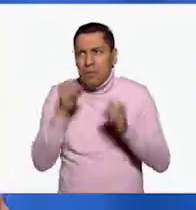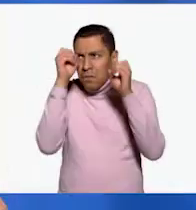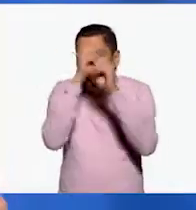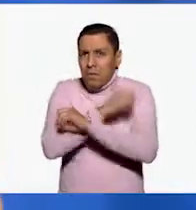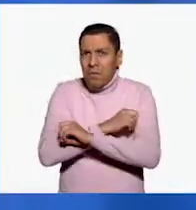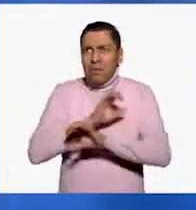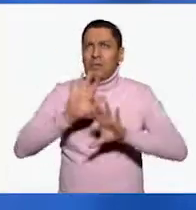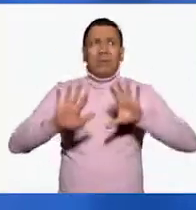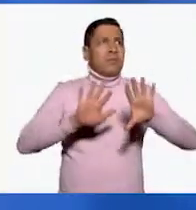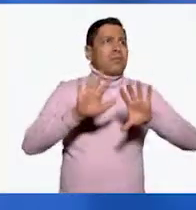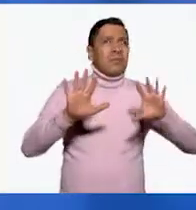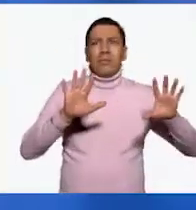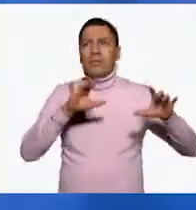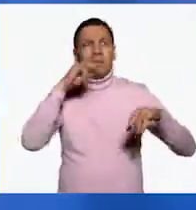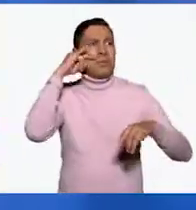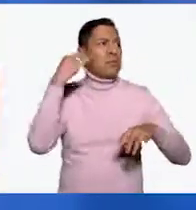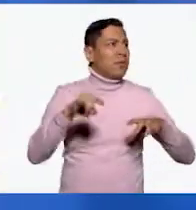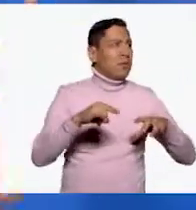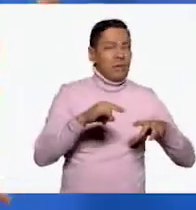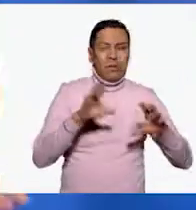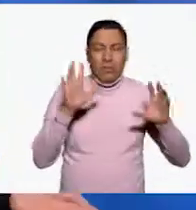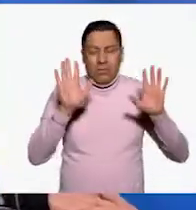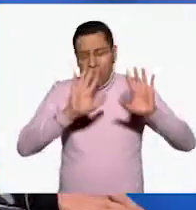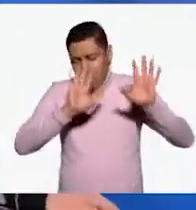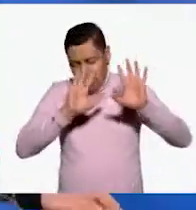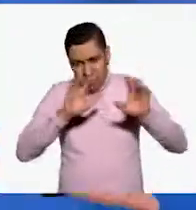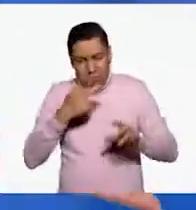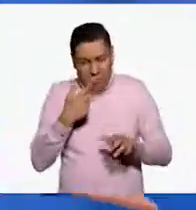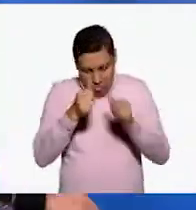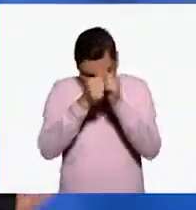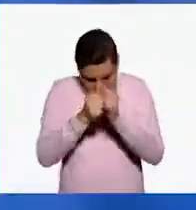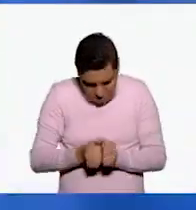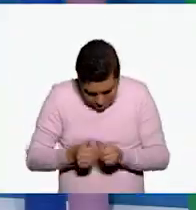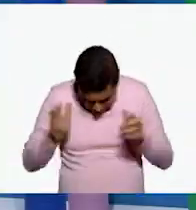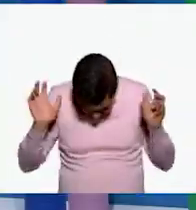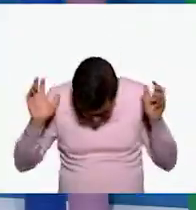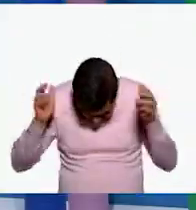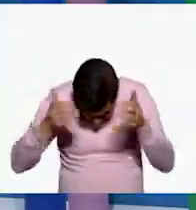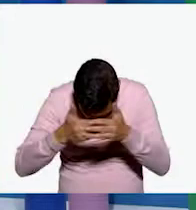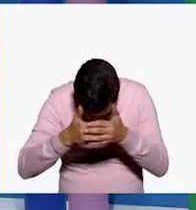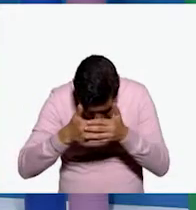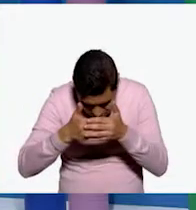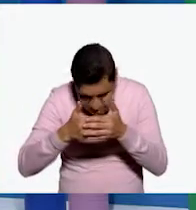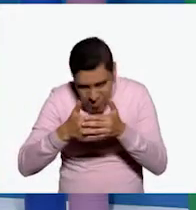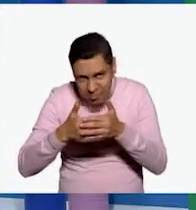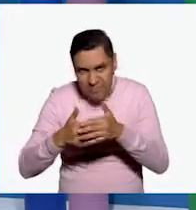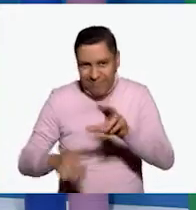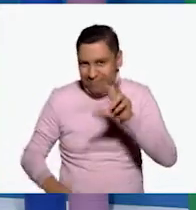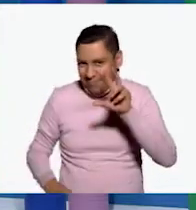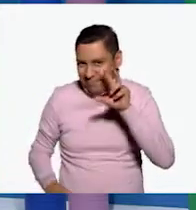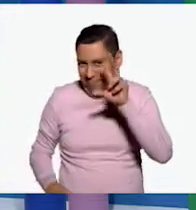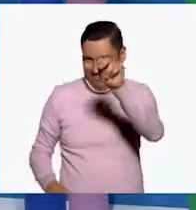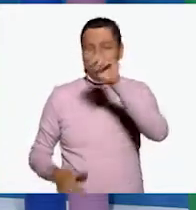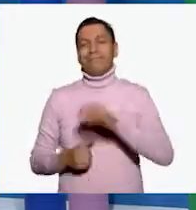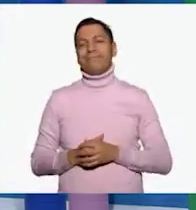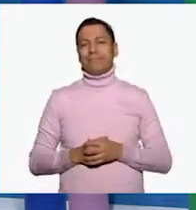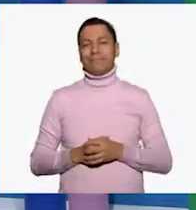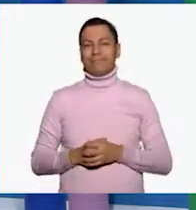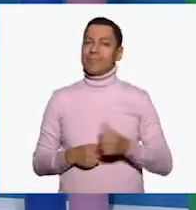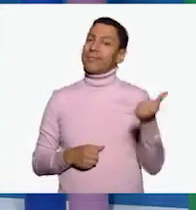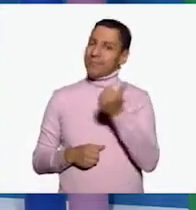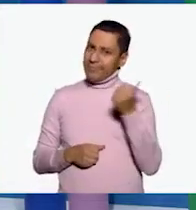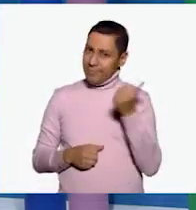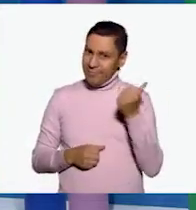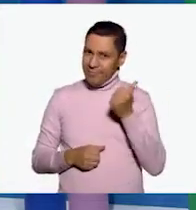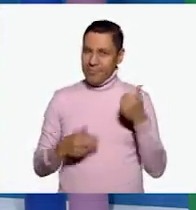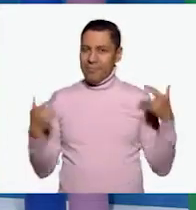Esto pasa mucho en los niños y en las niñas. ¿Sí? Es normal. Es normal. Lo bueno es que estaba la maestra